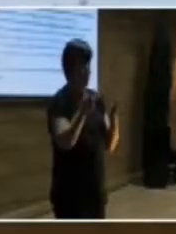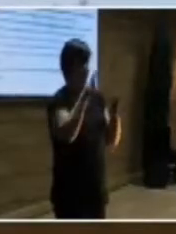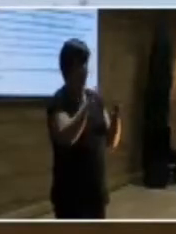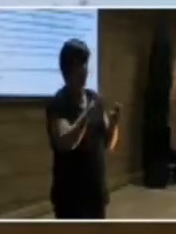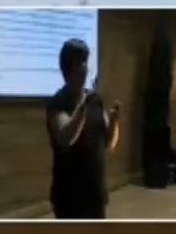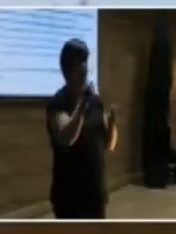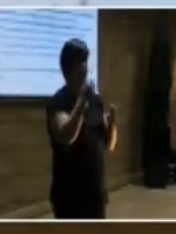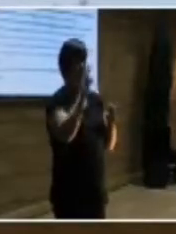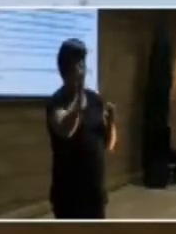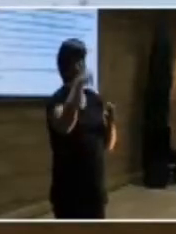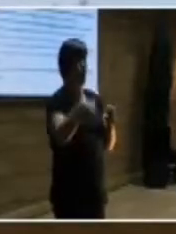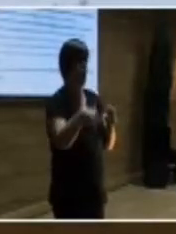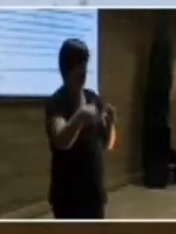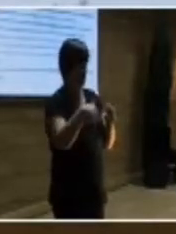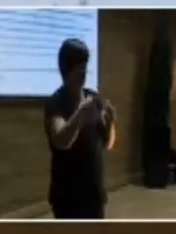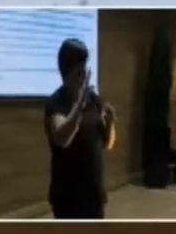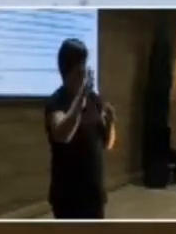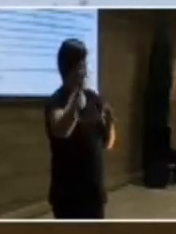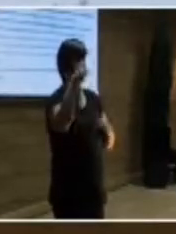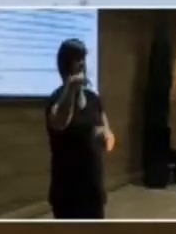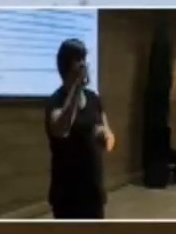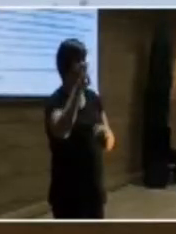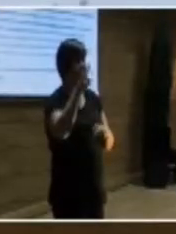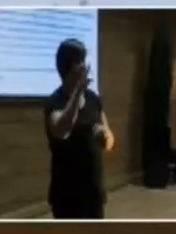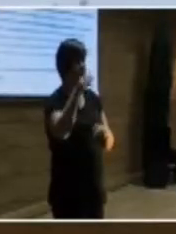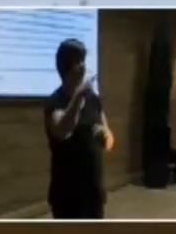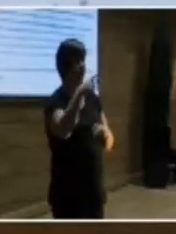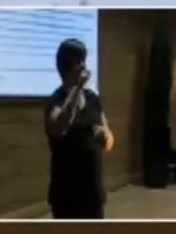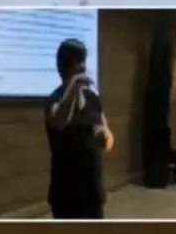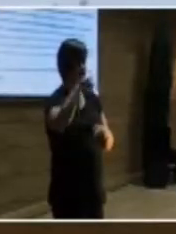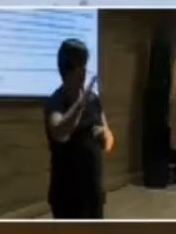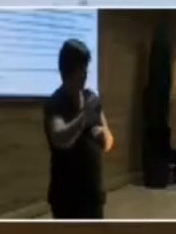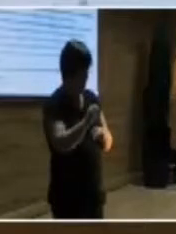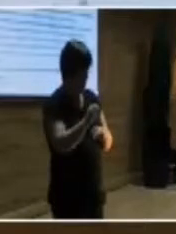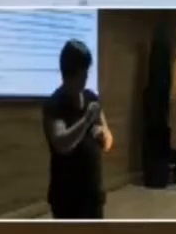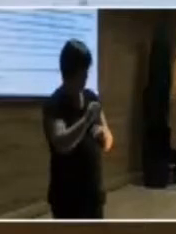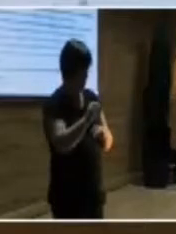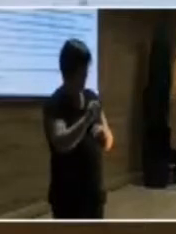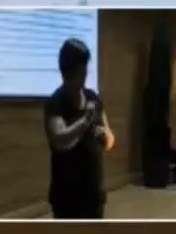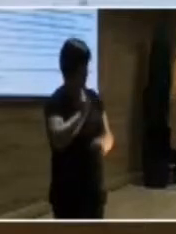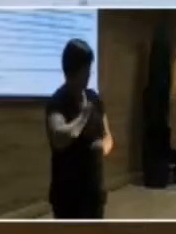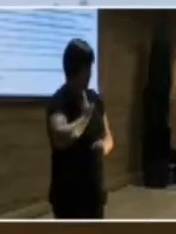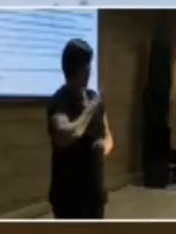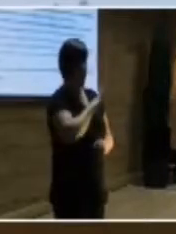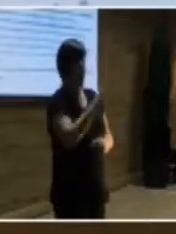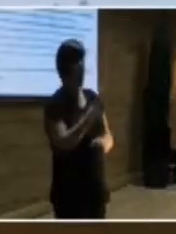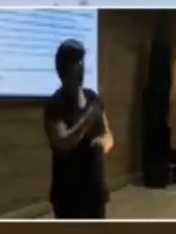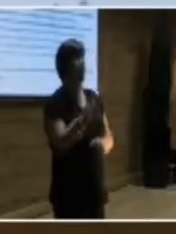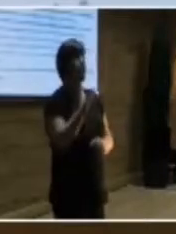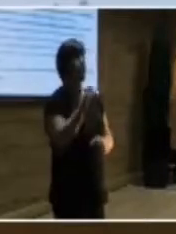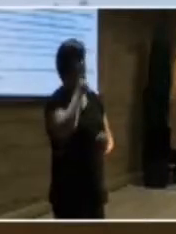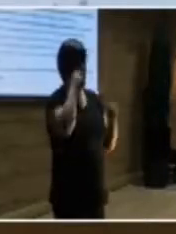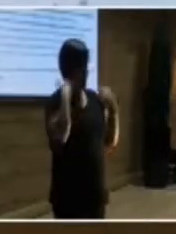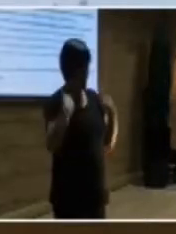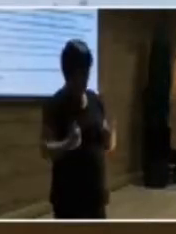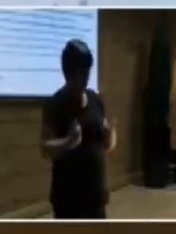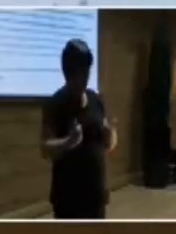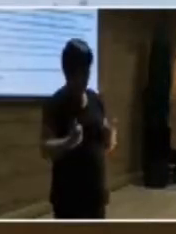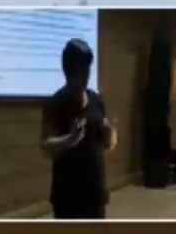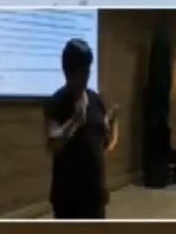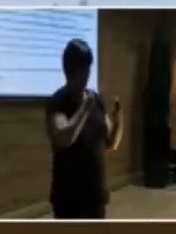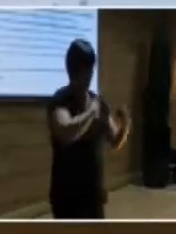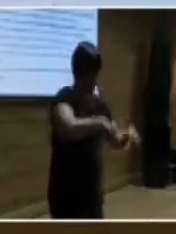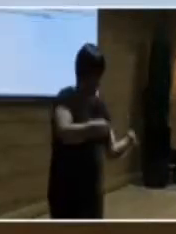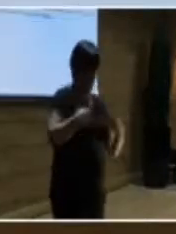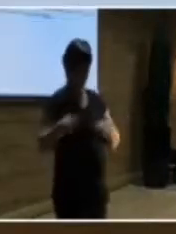cuánto dinero se dedica a la persona humana, valga la redundancia? Eso tendremos que saber realmente cómo se está